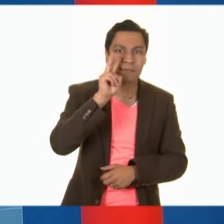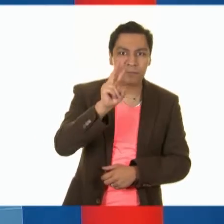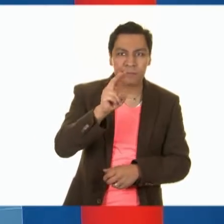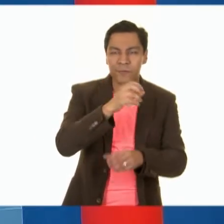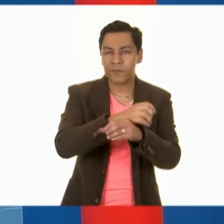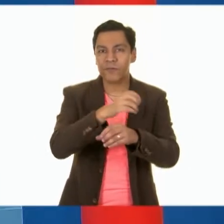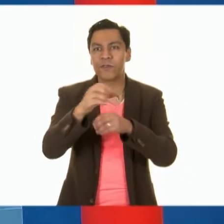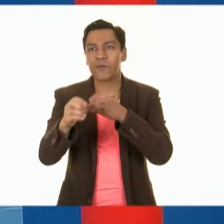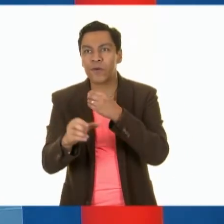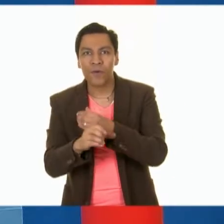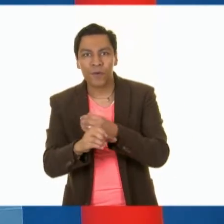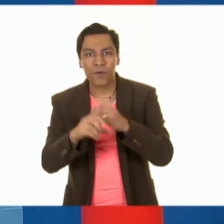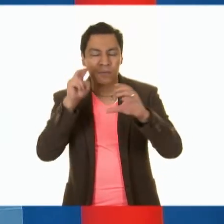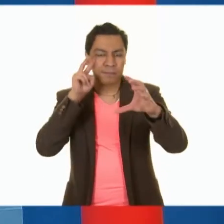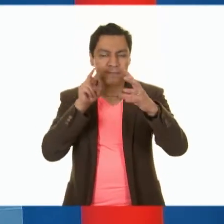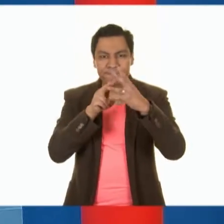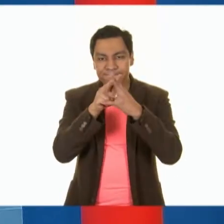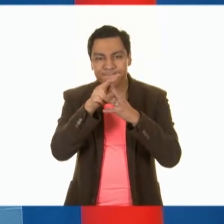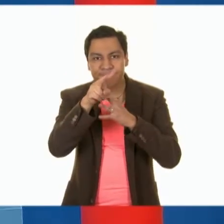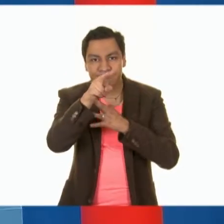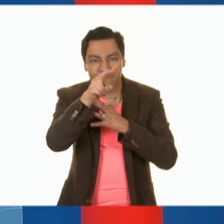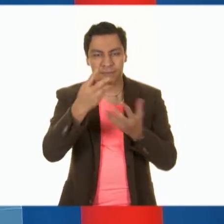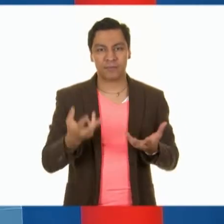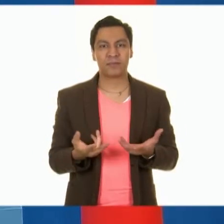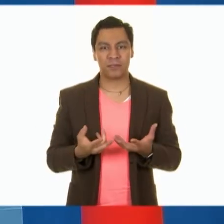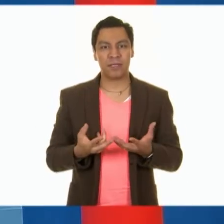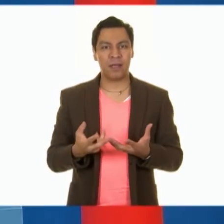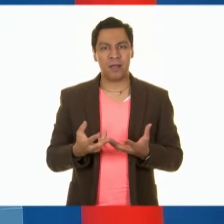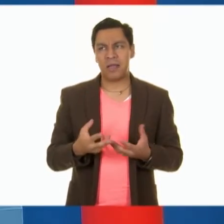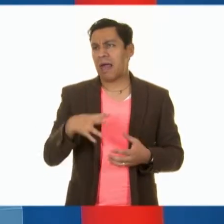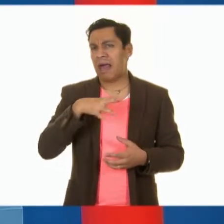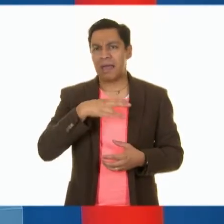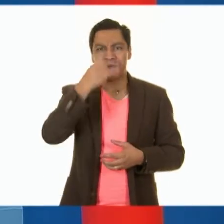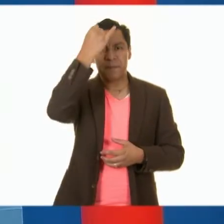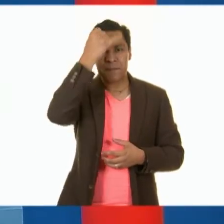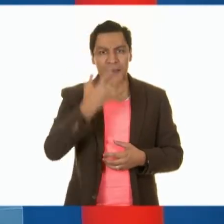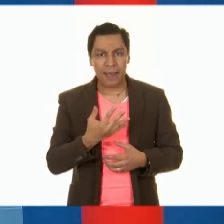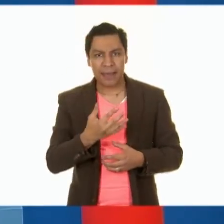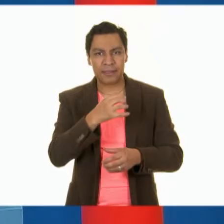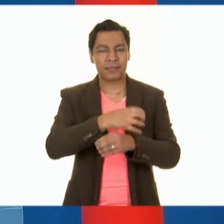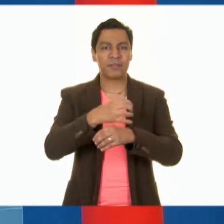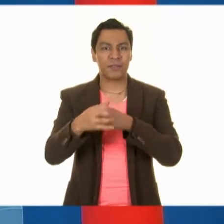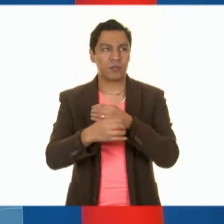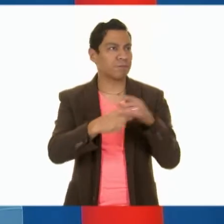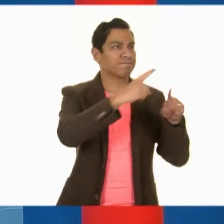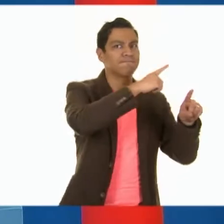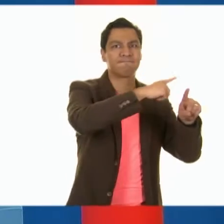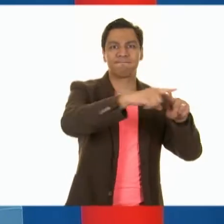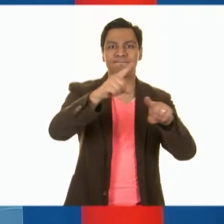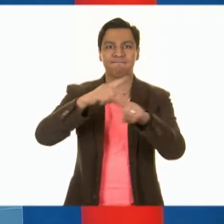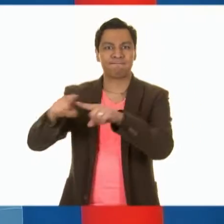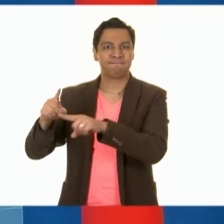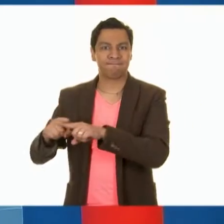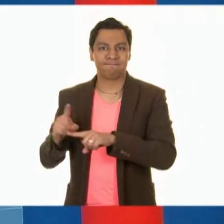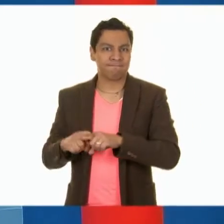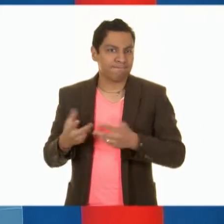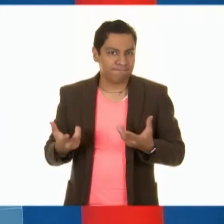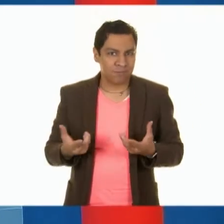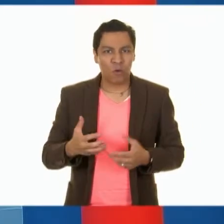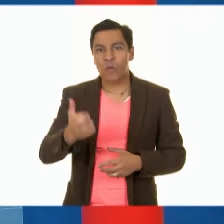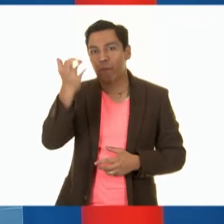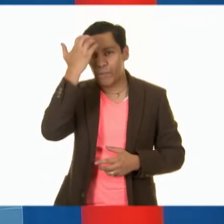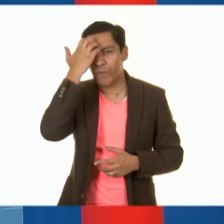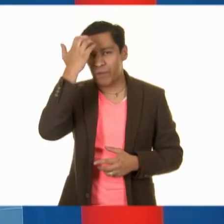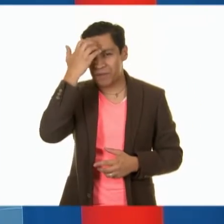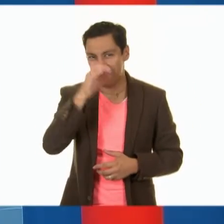en un mundo de luz e imágenes que nos dan mucha información acerca del mundo. Aunque este tema no sea nuevo, lo han visto ya en